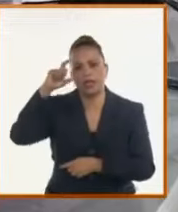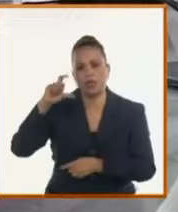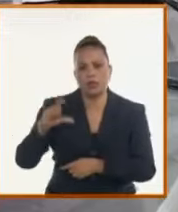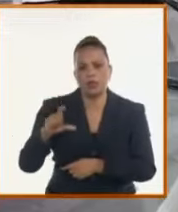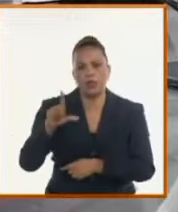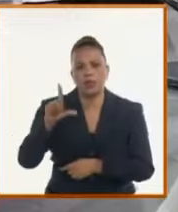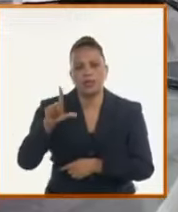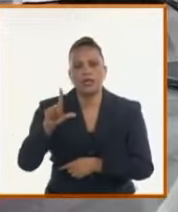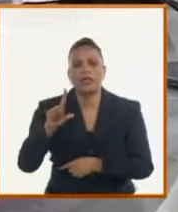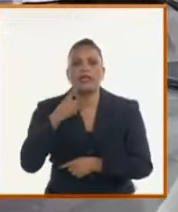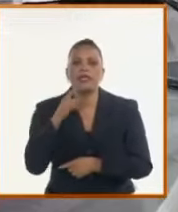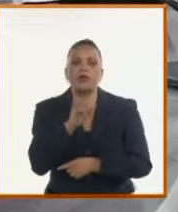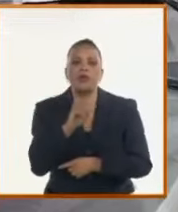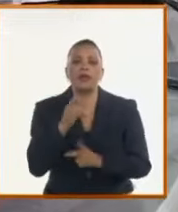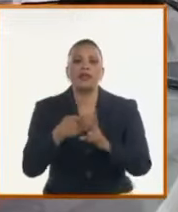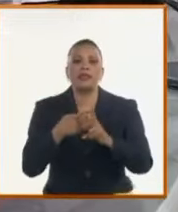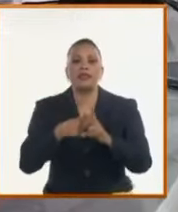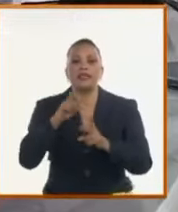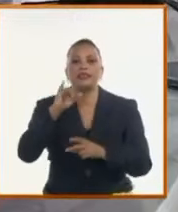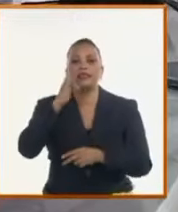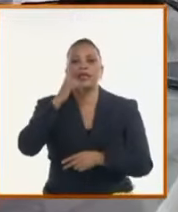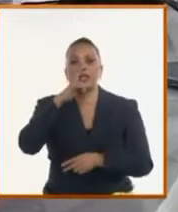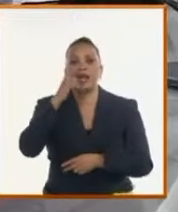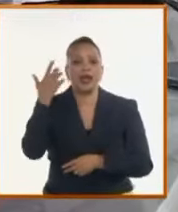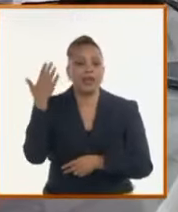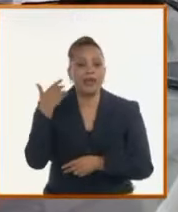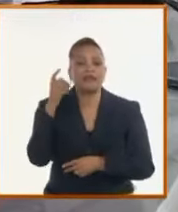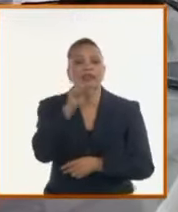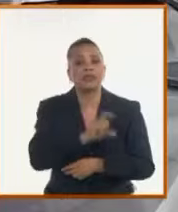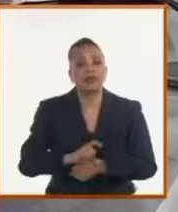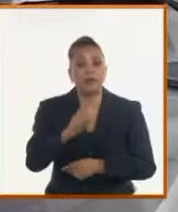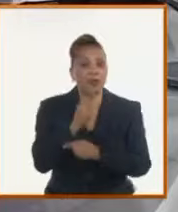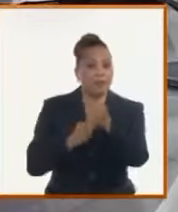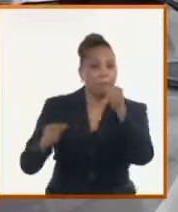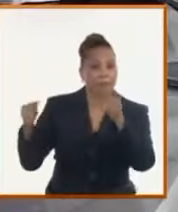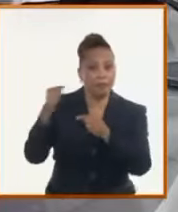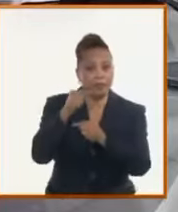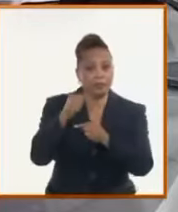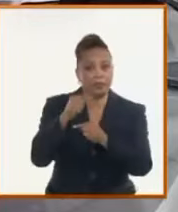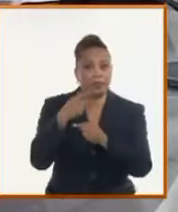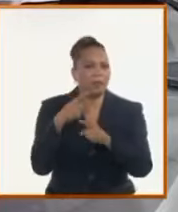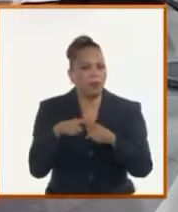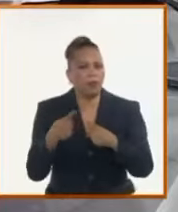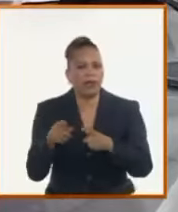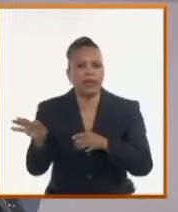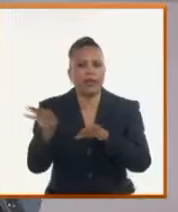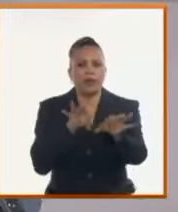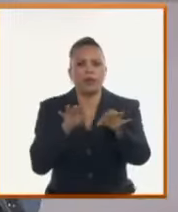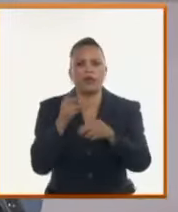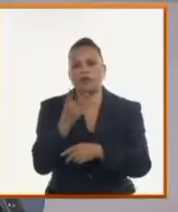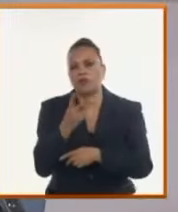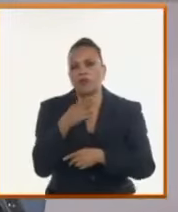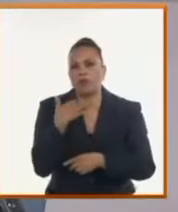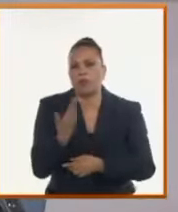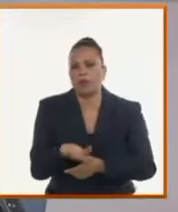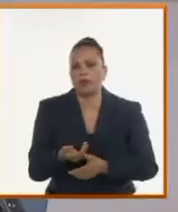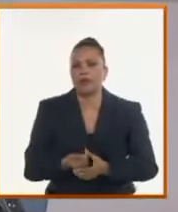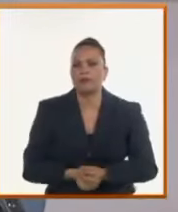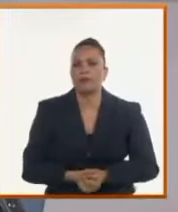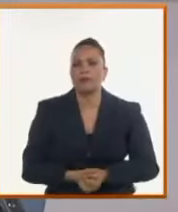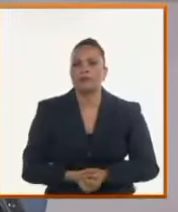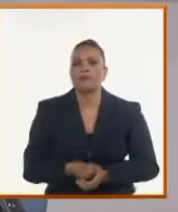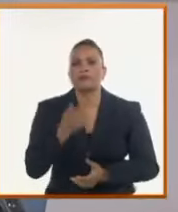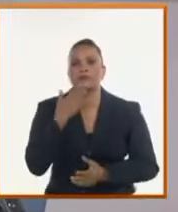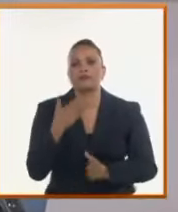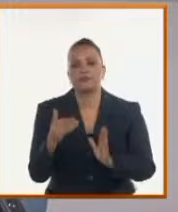Siena y no el de camy que tradicionalmente era el taller principal de la Unión de ferrocarril Sí buenas noches Randy para ti los que nos siguen en